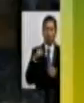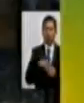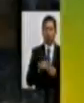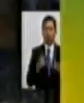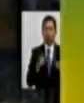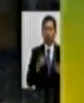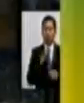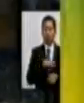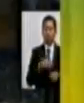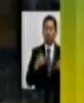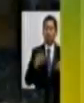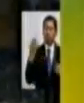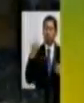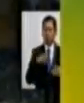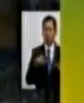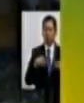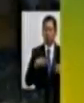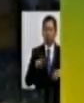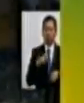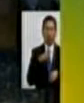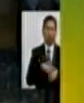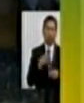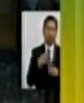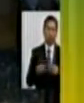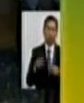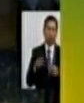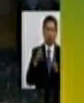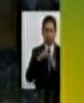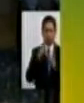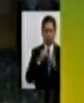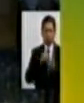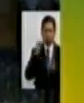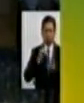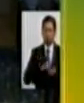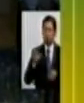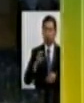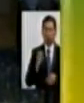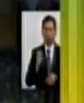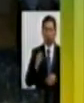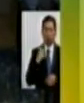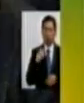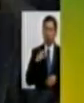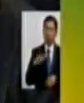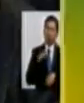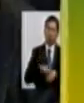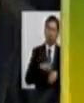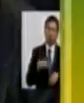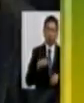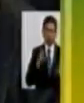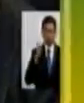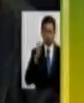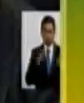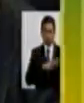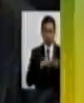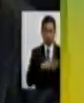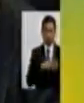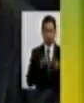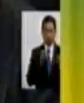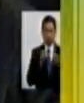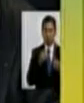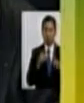139 años, los bolivianos no hemos dejado de caminar juntos. Mujeres, hombres, niños,